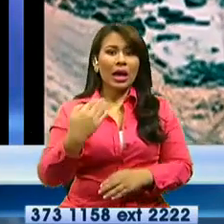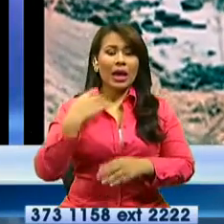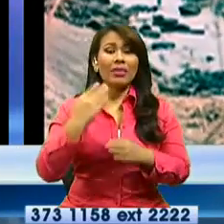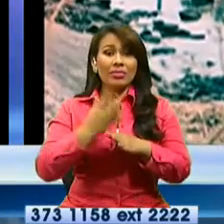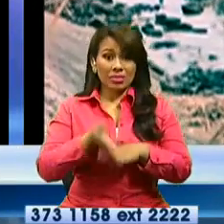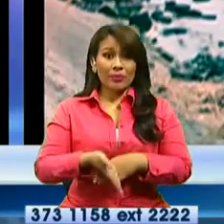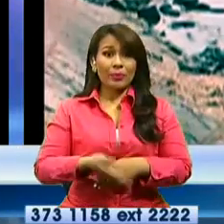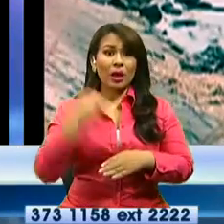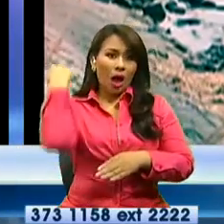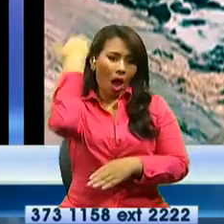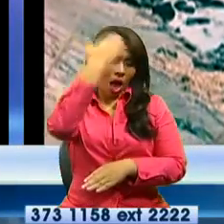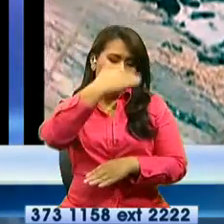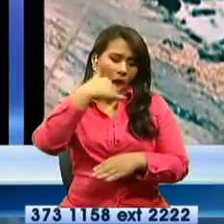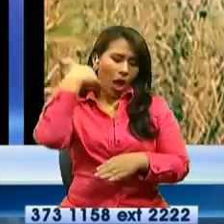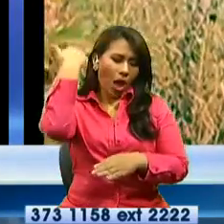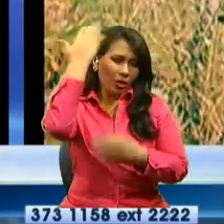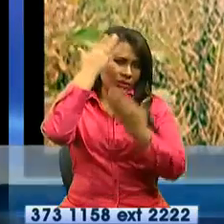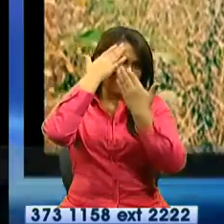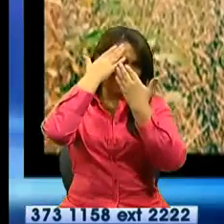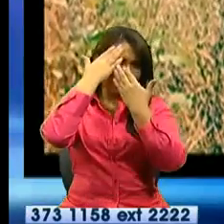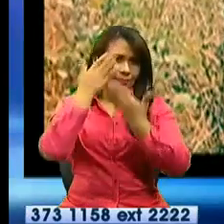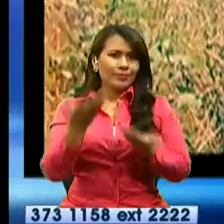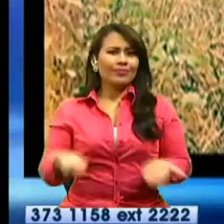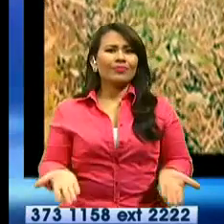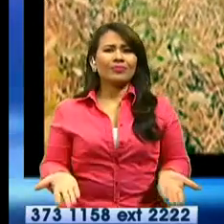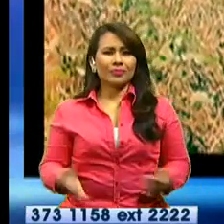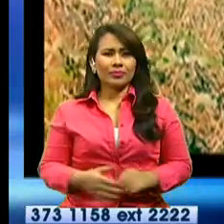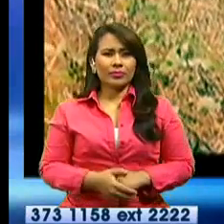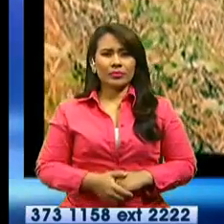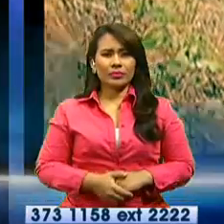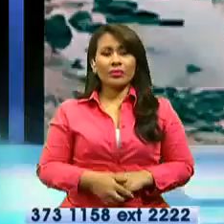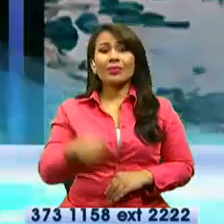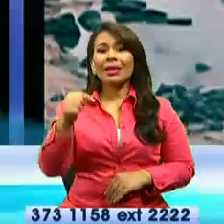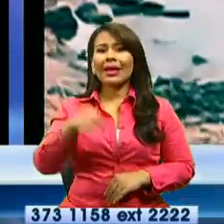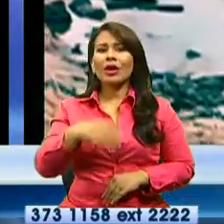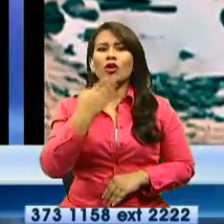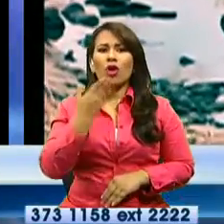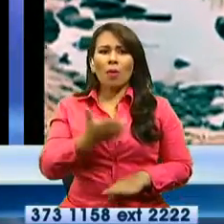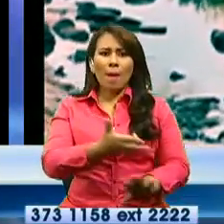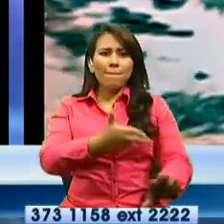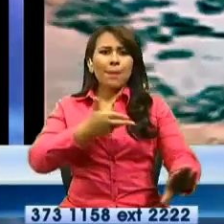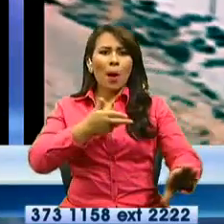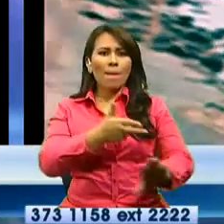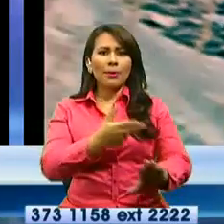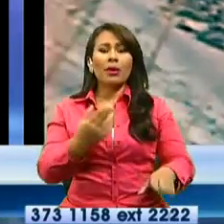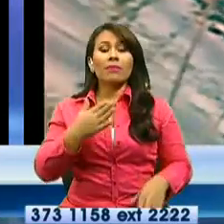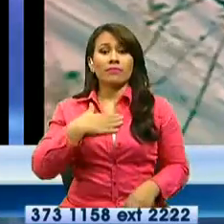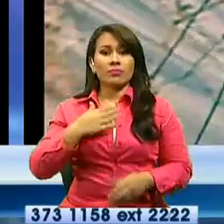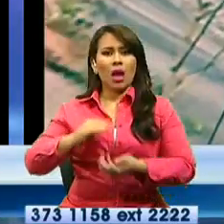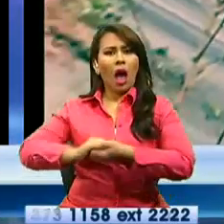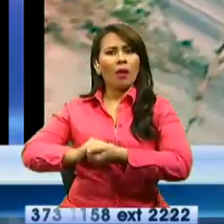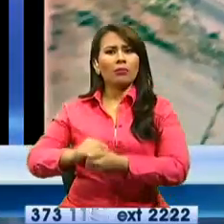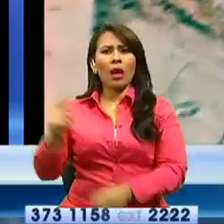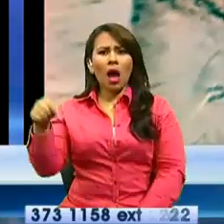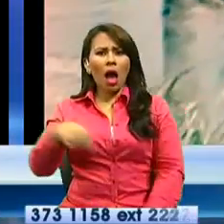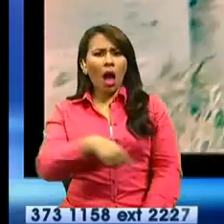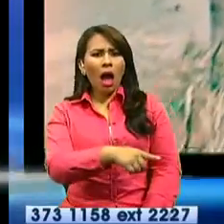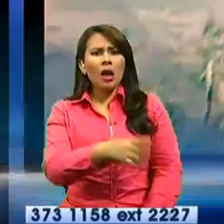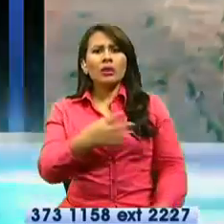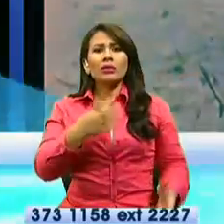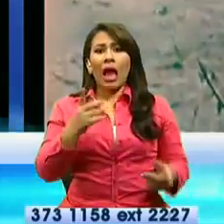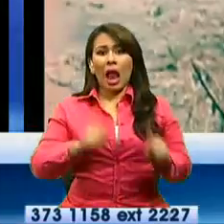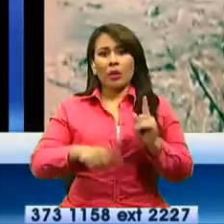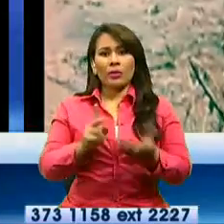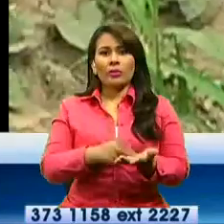sábana la cabeza. ¿De dónde será? Me vinieron a botar aquí, nada más. No, mi amigo, sí dice que lo ha visto, nomás. ¿Pedía plata en los carros o pasaba